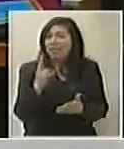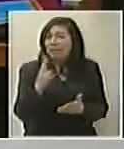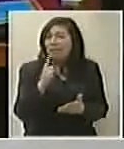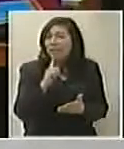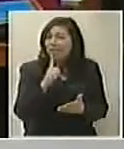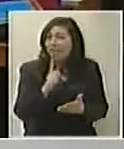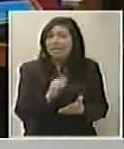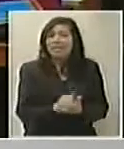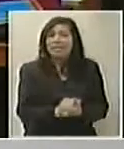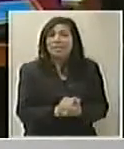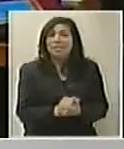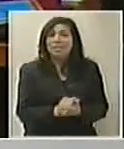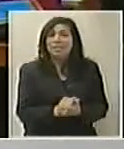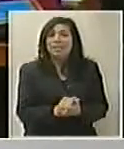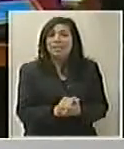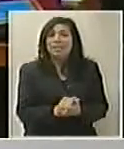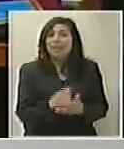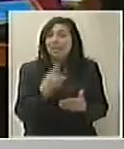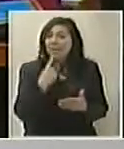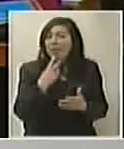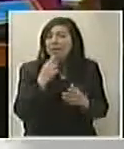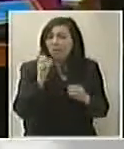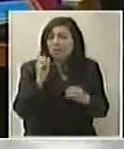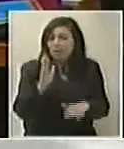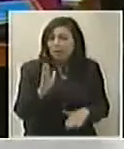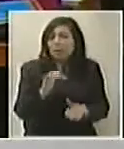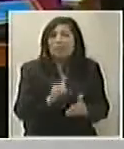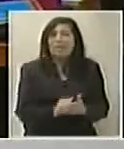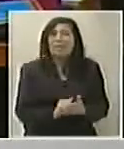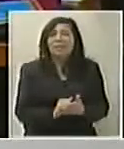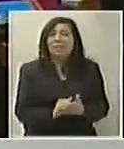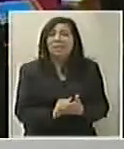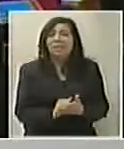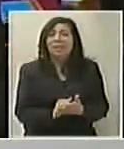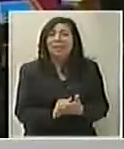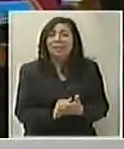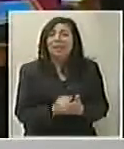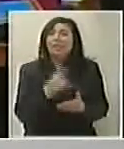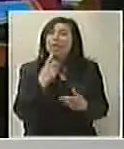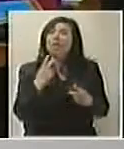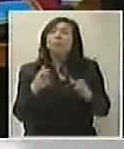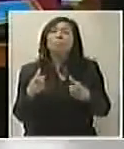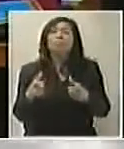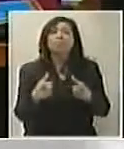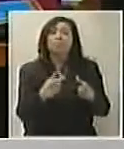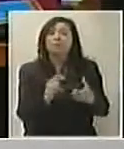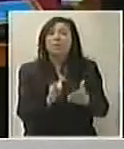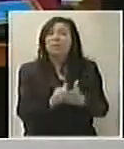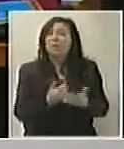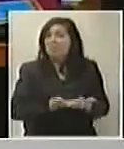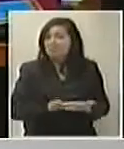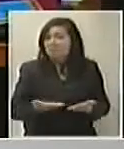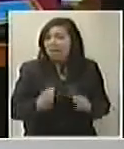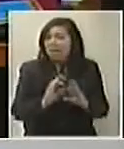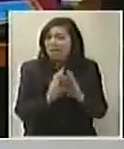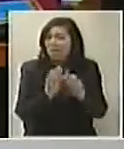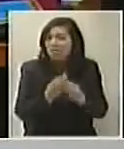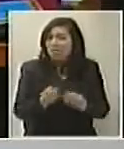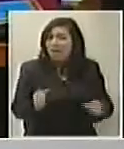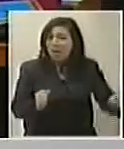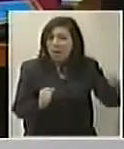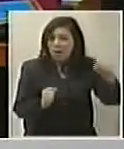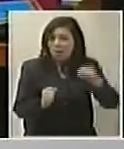corrupción se conjura y se controla enviando a la familia